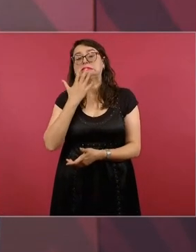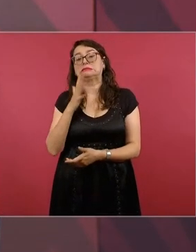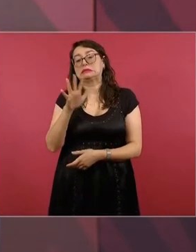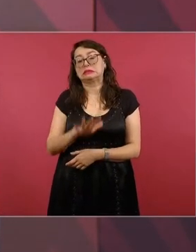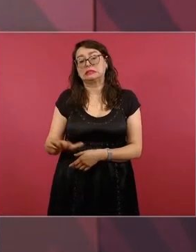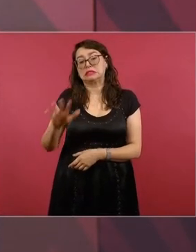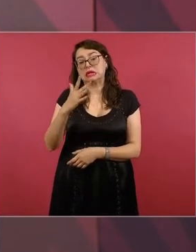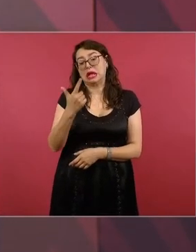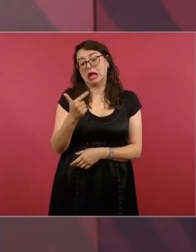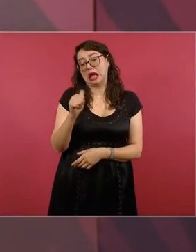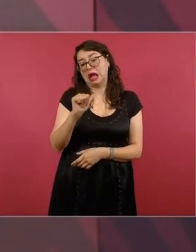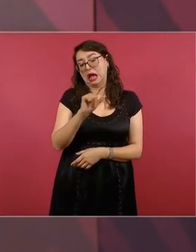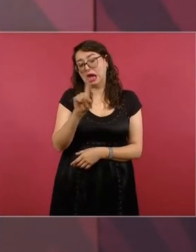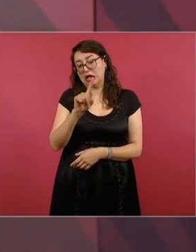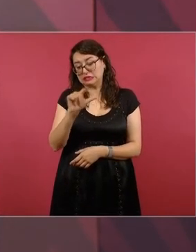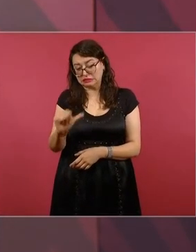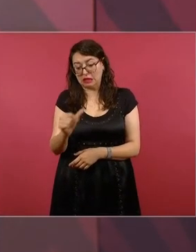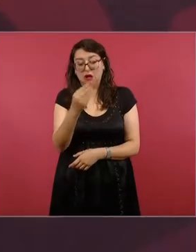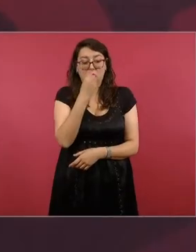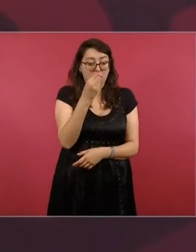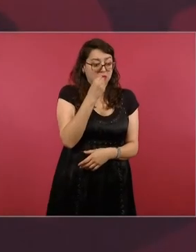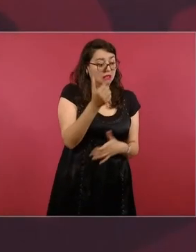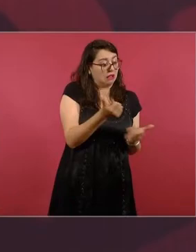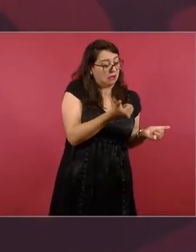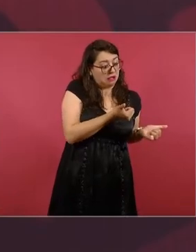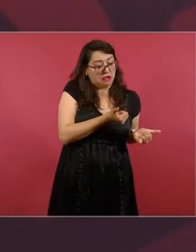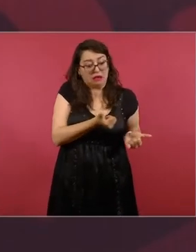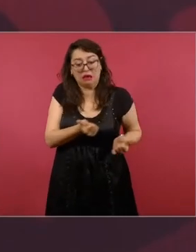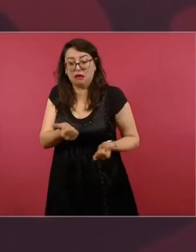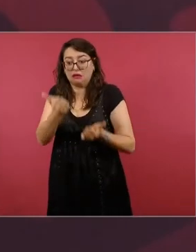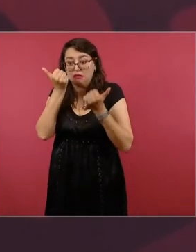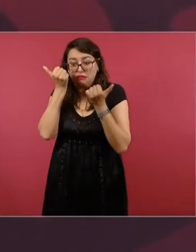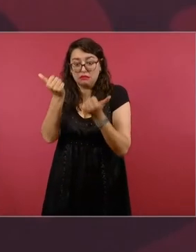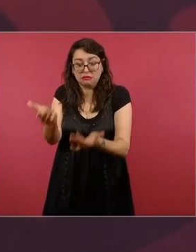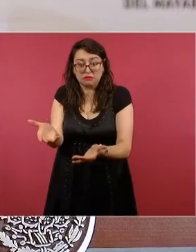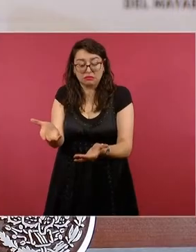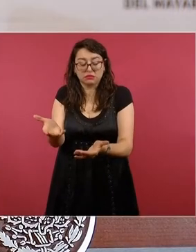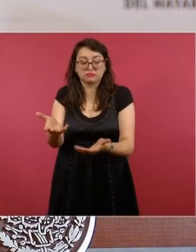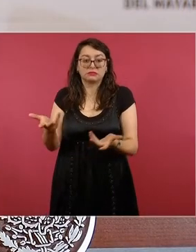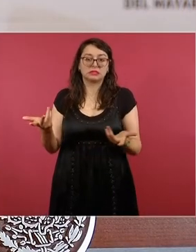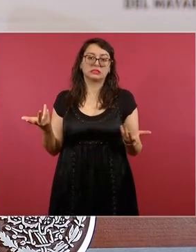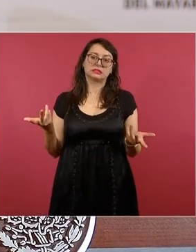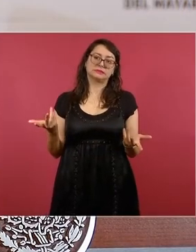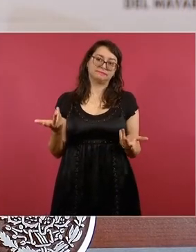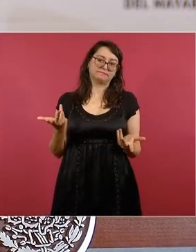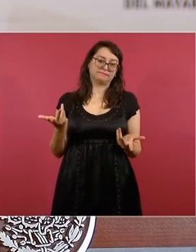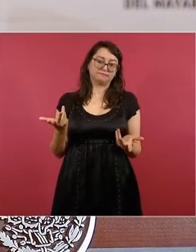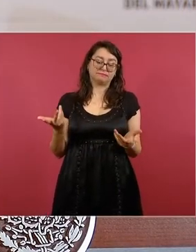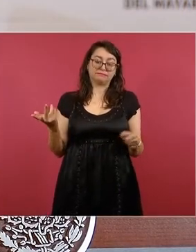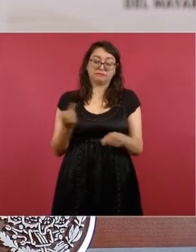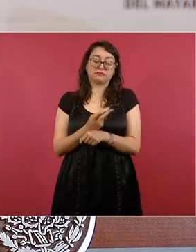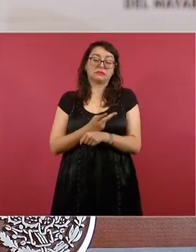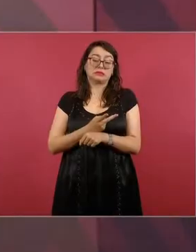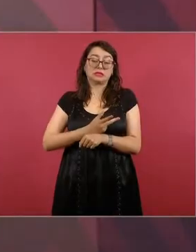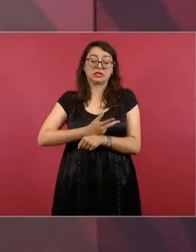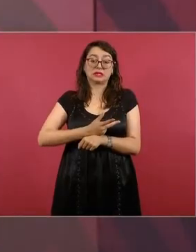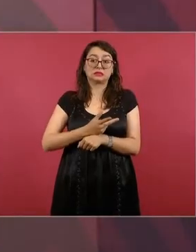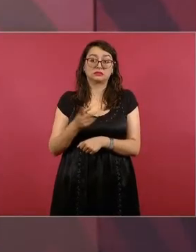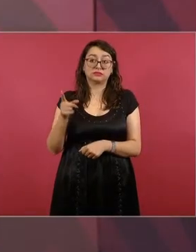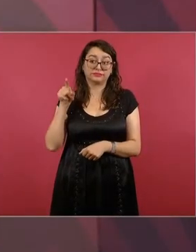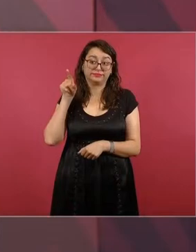y ya reconoció el gobierno de Israel que por un error,